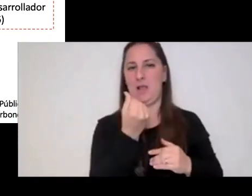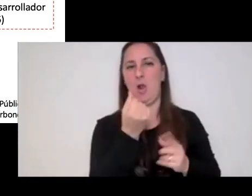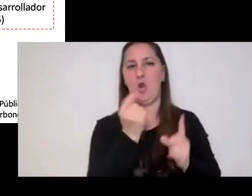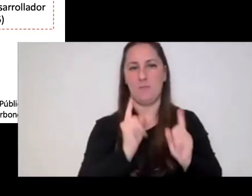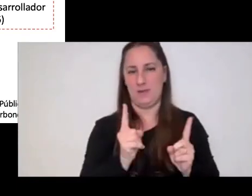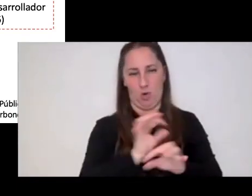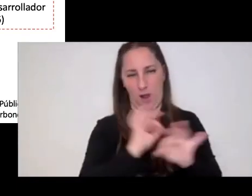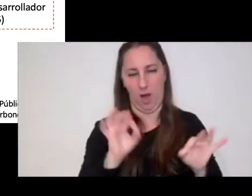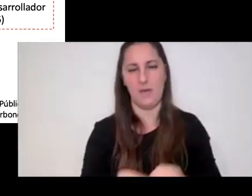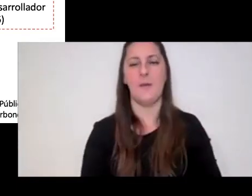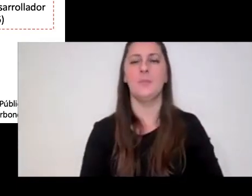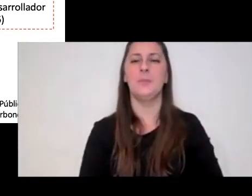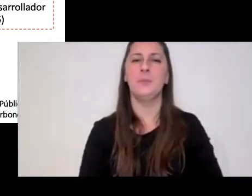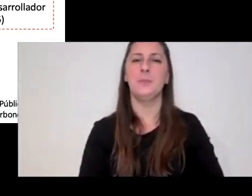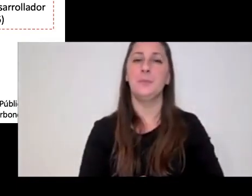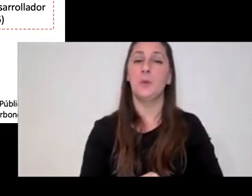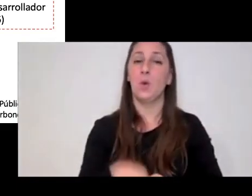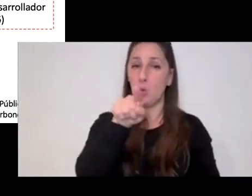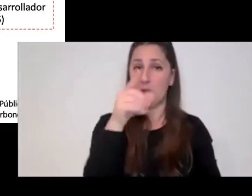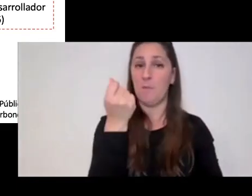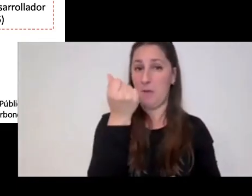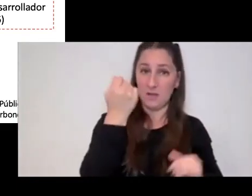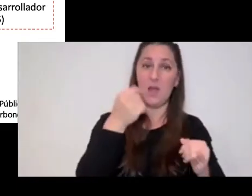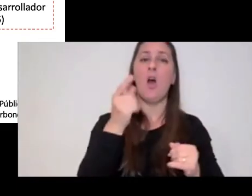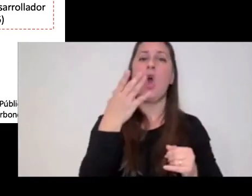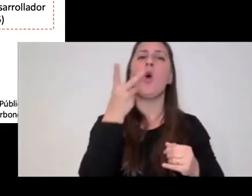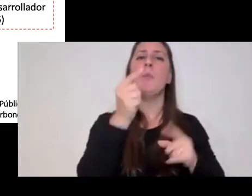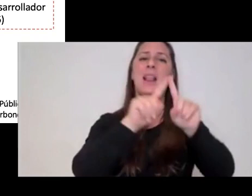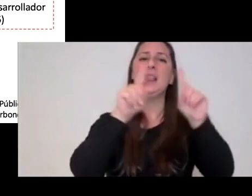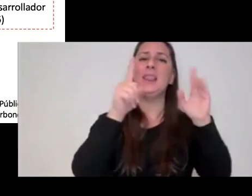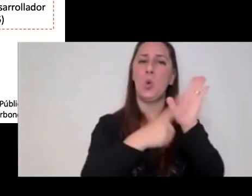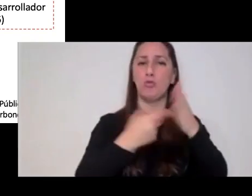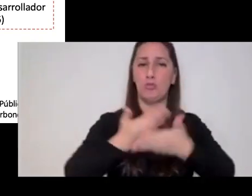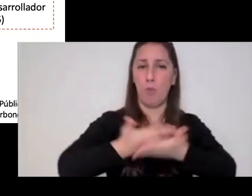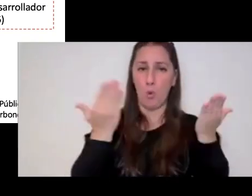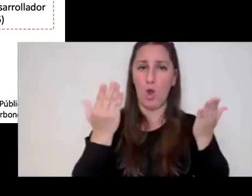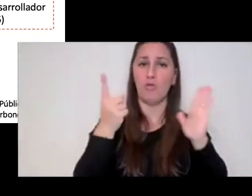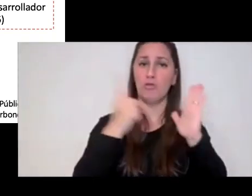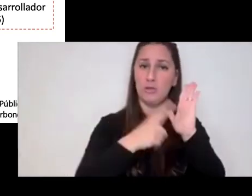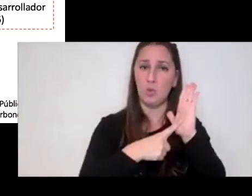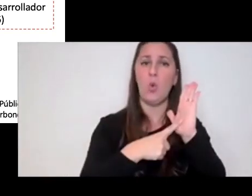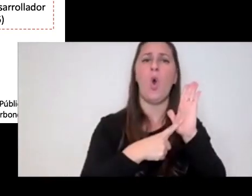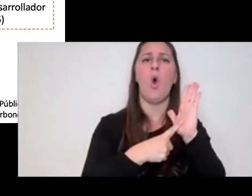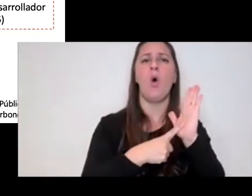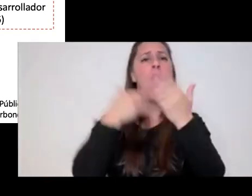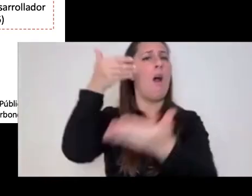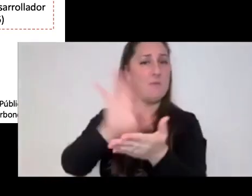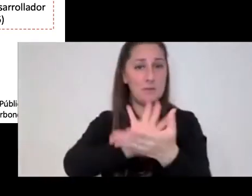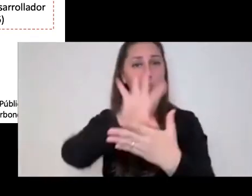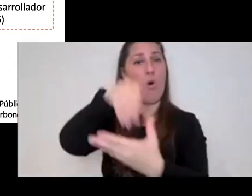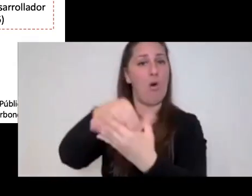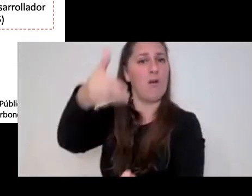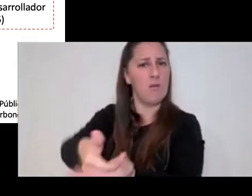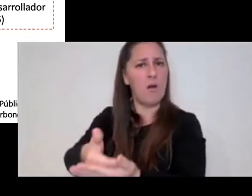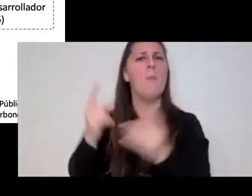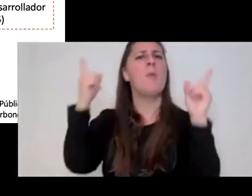dice, usted puede con sus divisas comprar títulos públicos y esos títulos públicos los puede aportar a la inversión. ¿Cuál es el problema? Que